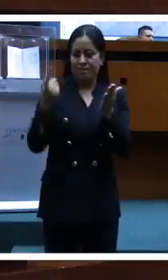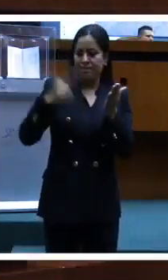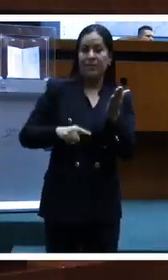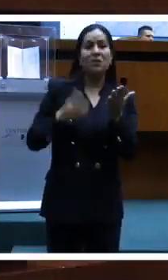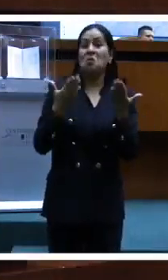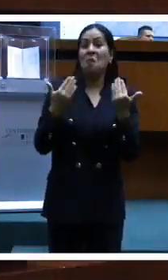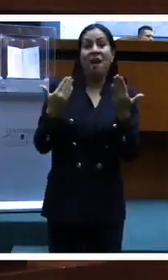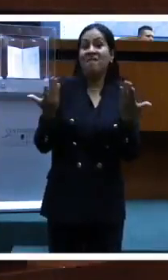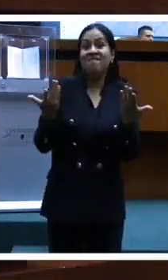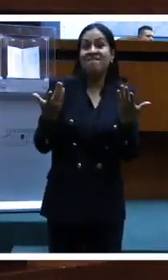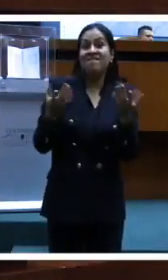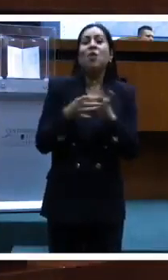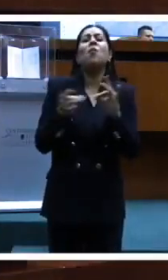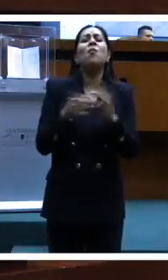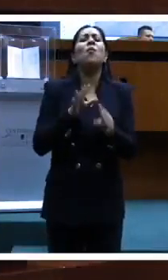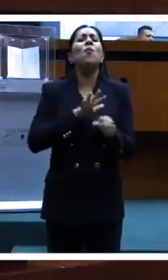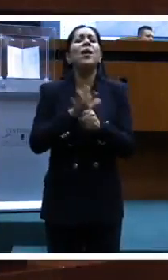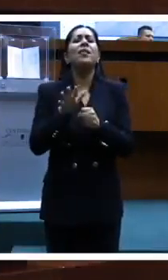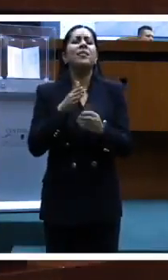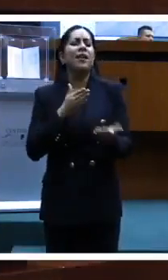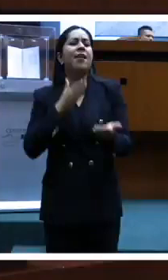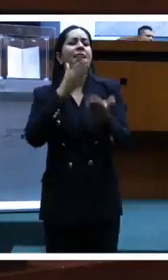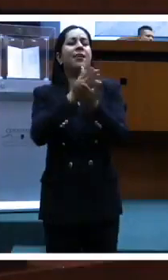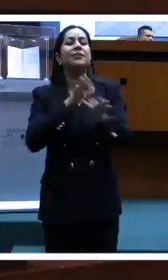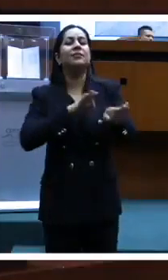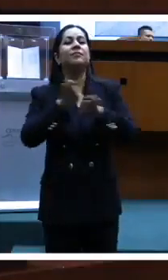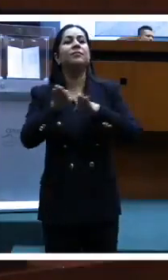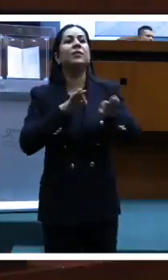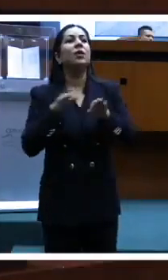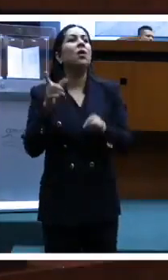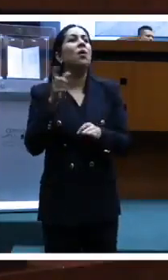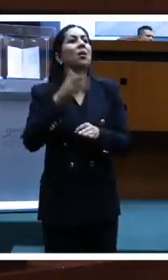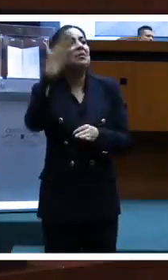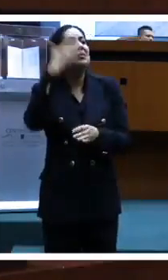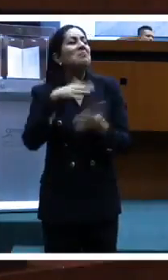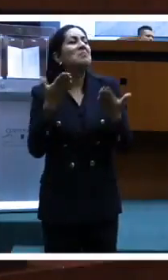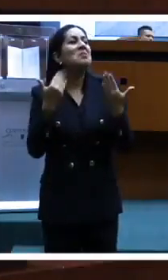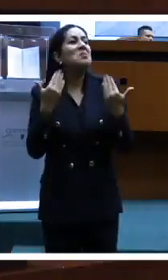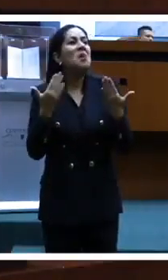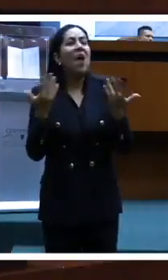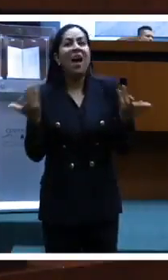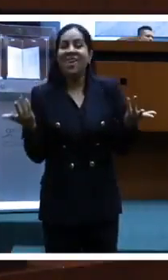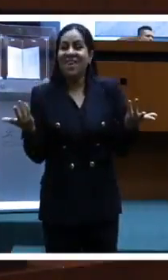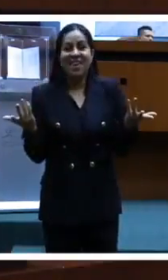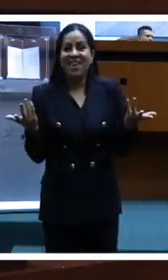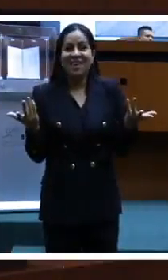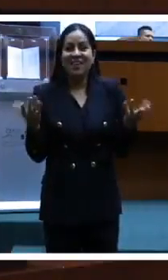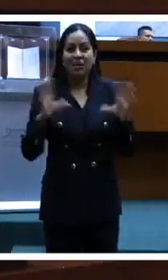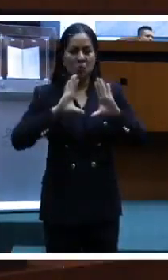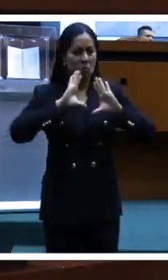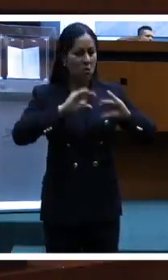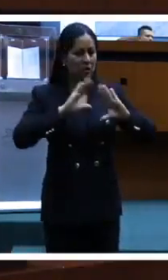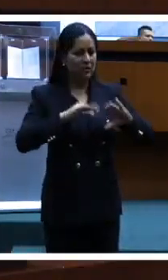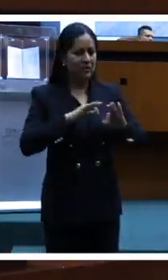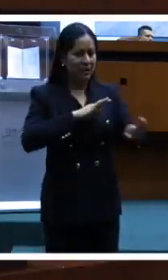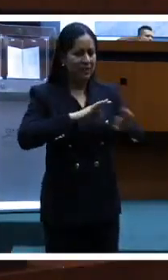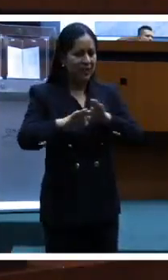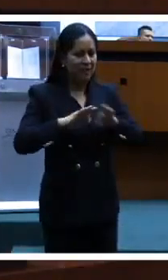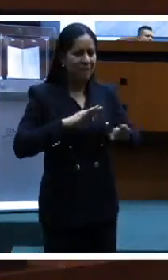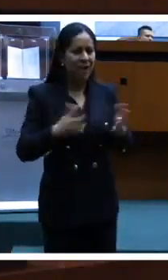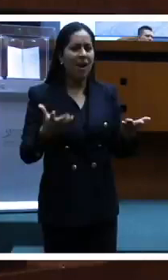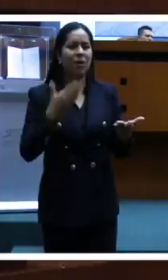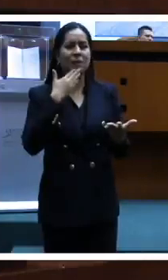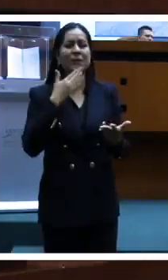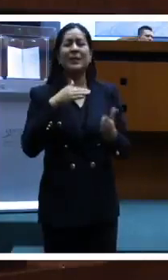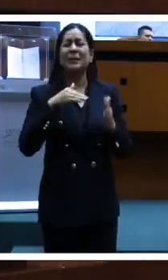hay? ¿O qué me dicen también del acceso al trabajo cuando sabemos que no lo tienen? ¿No les enseñan oficios de